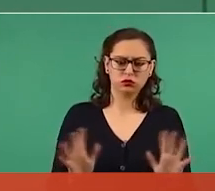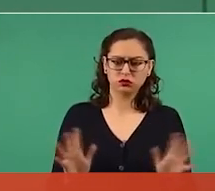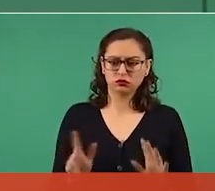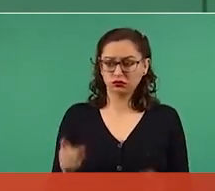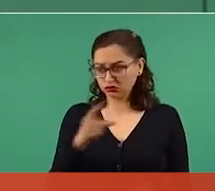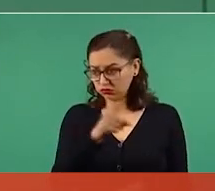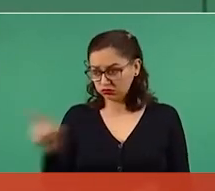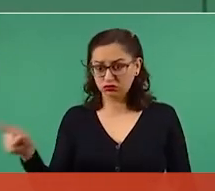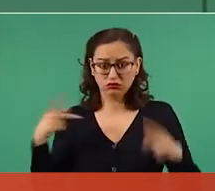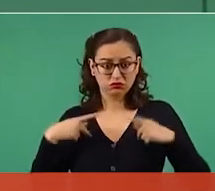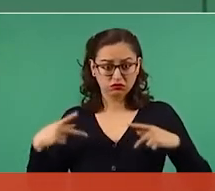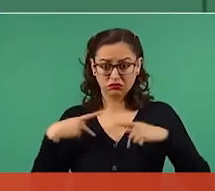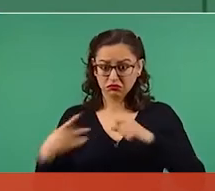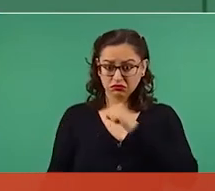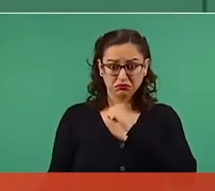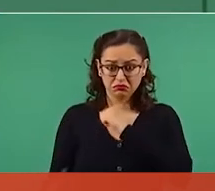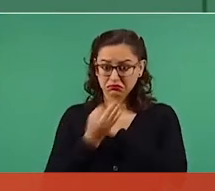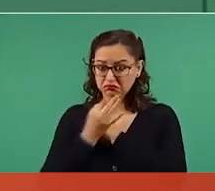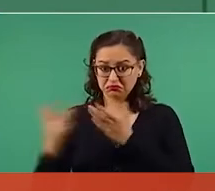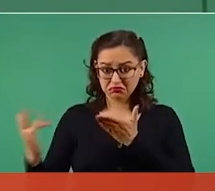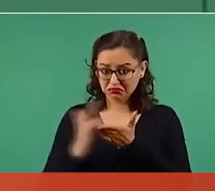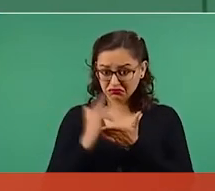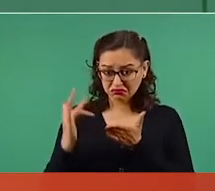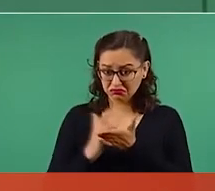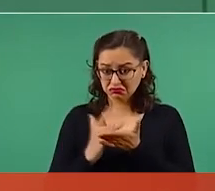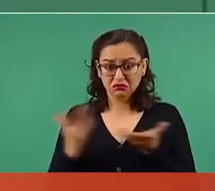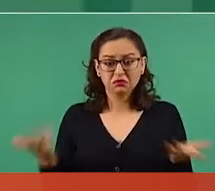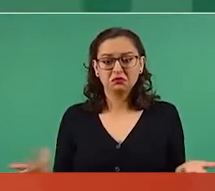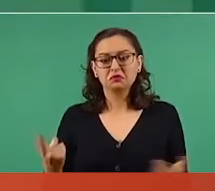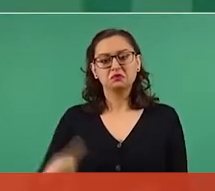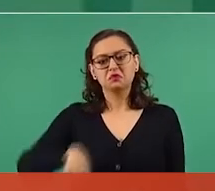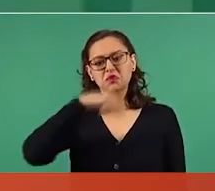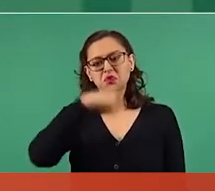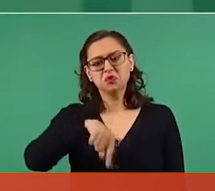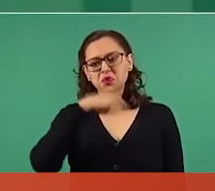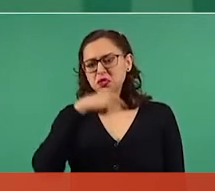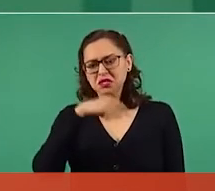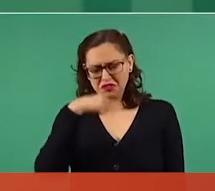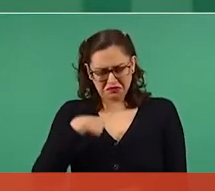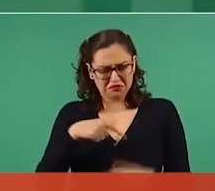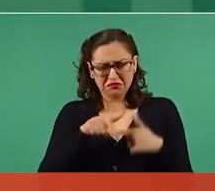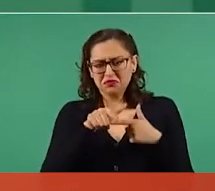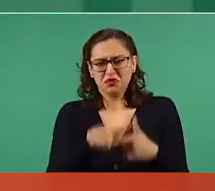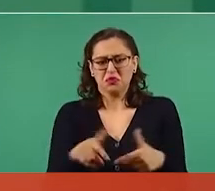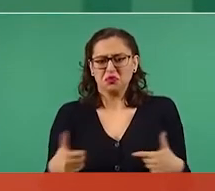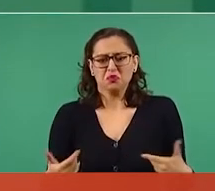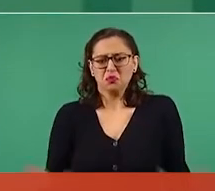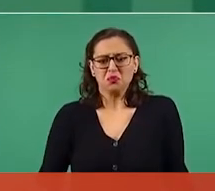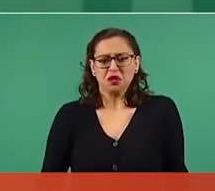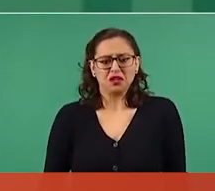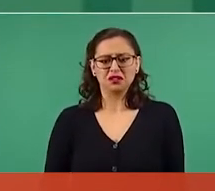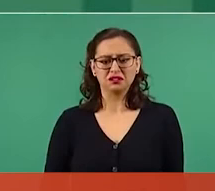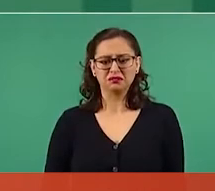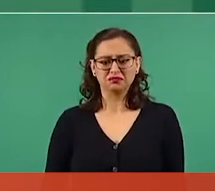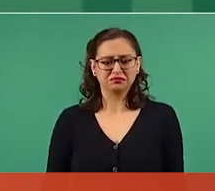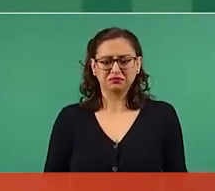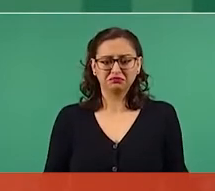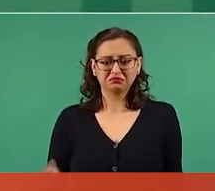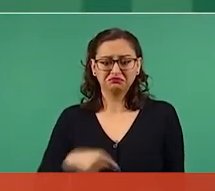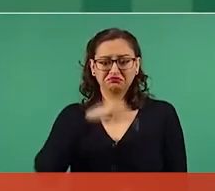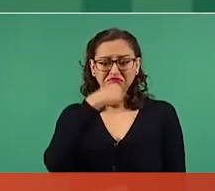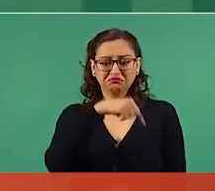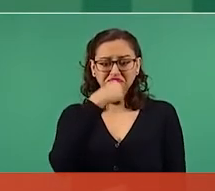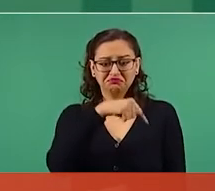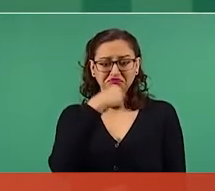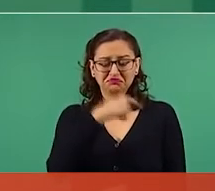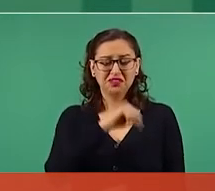tiene respaldo ciudadano? Es como una hoja seca. Es nada, es la nada.